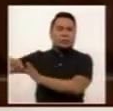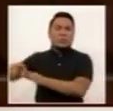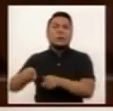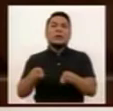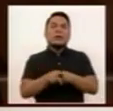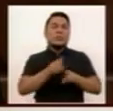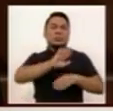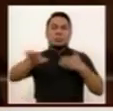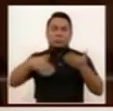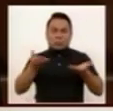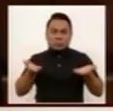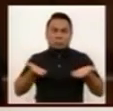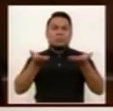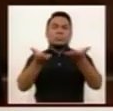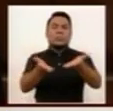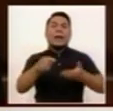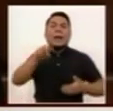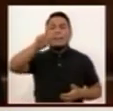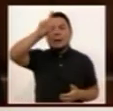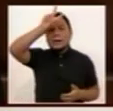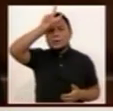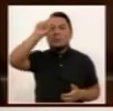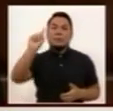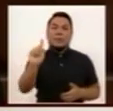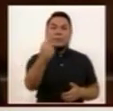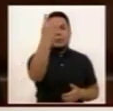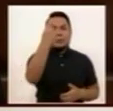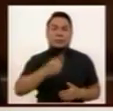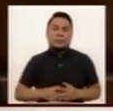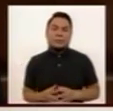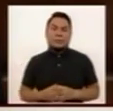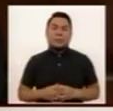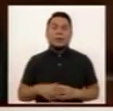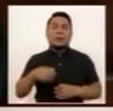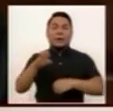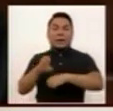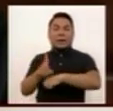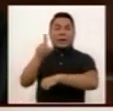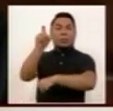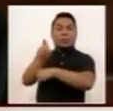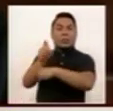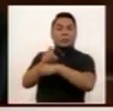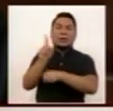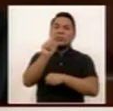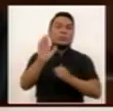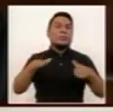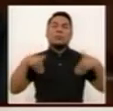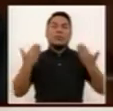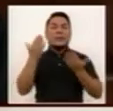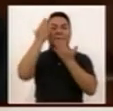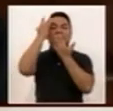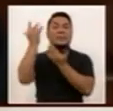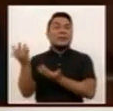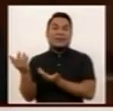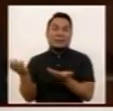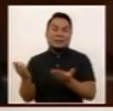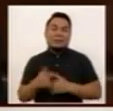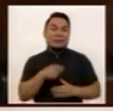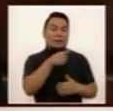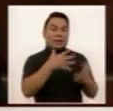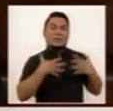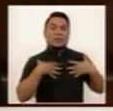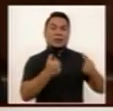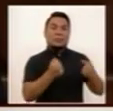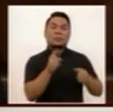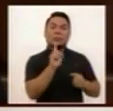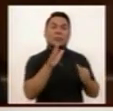guardarnos nada. El Perú primero. La educación no puede esperar. La salud no puede